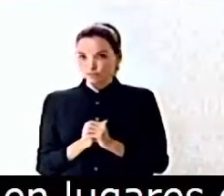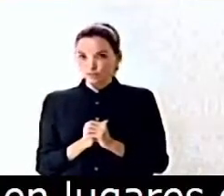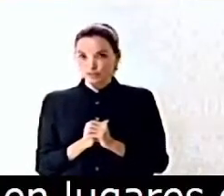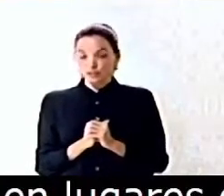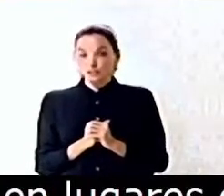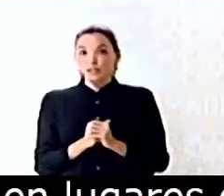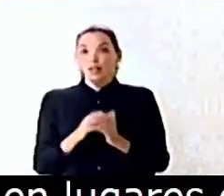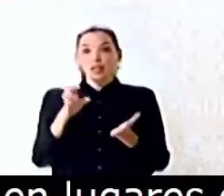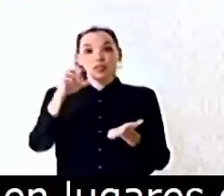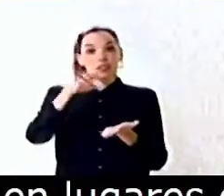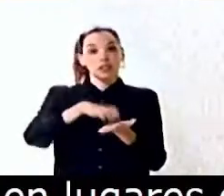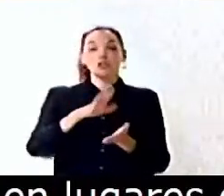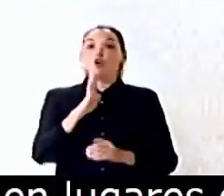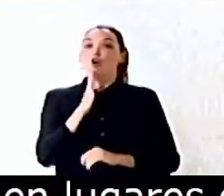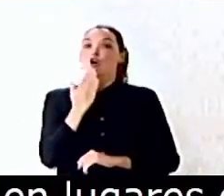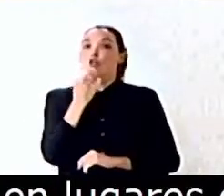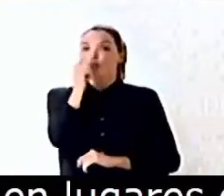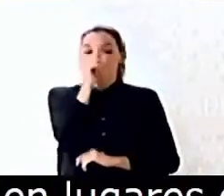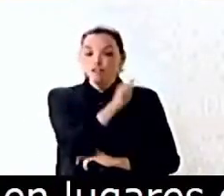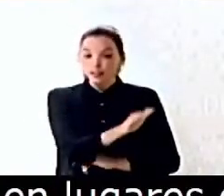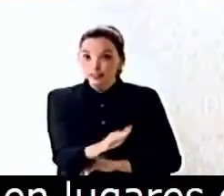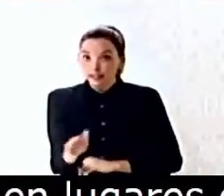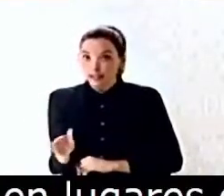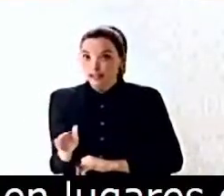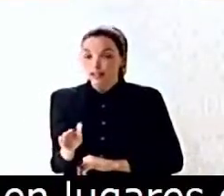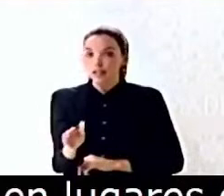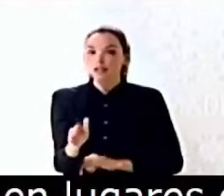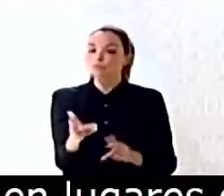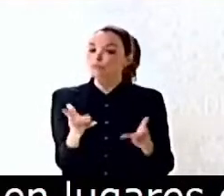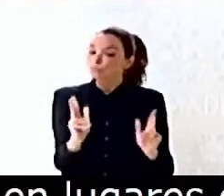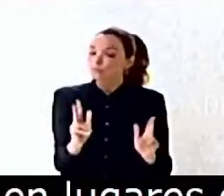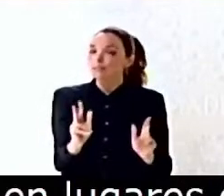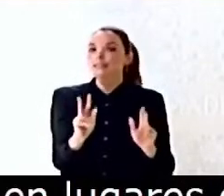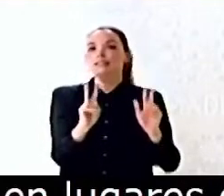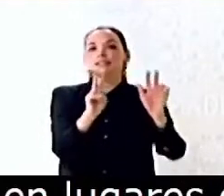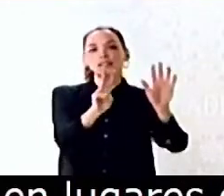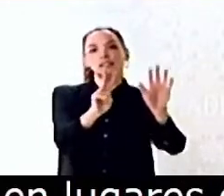Los centros de ocio infantil pasarían al 75% del aforo.